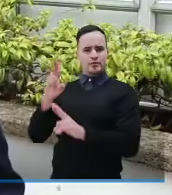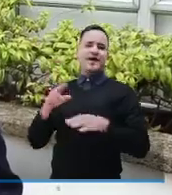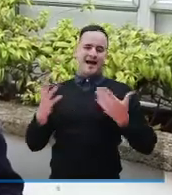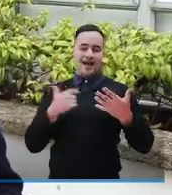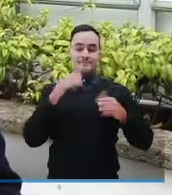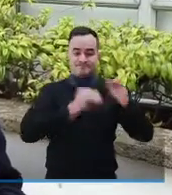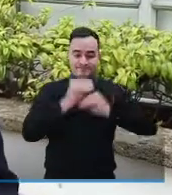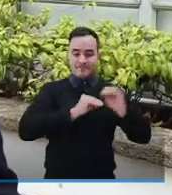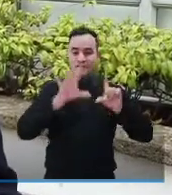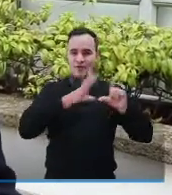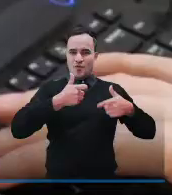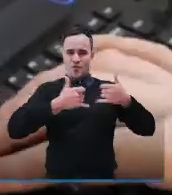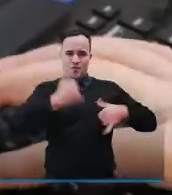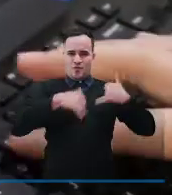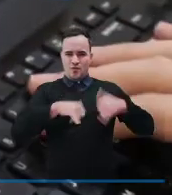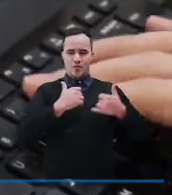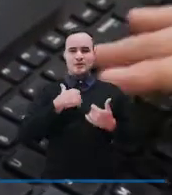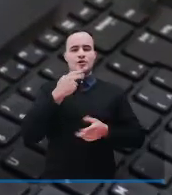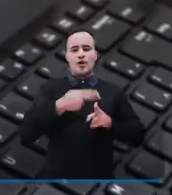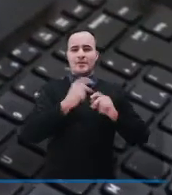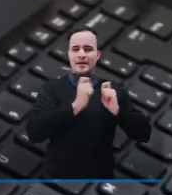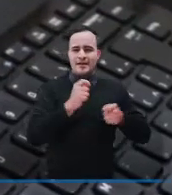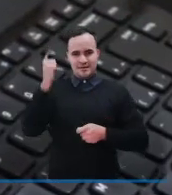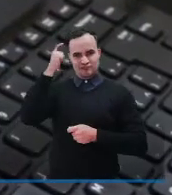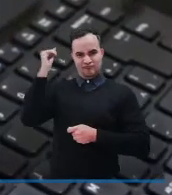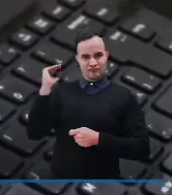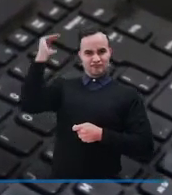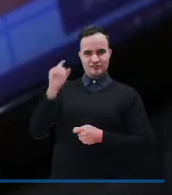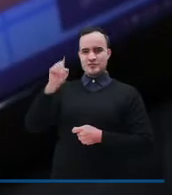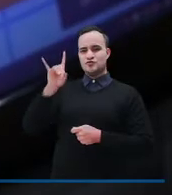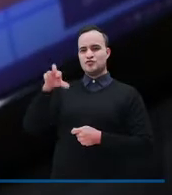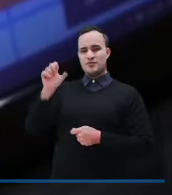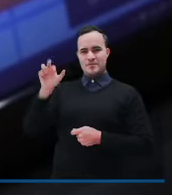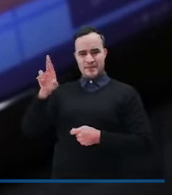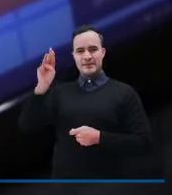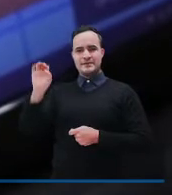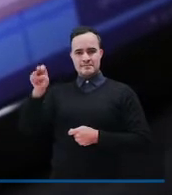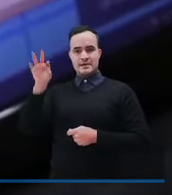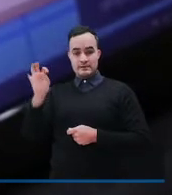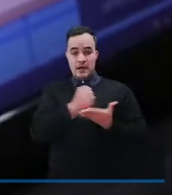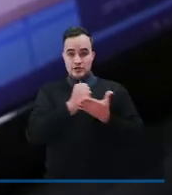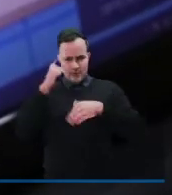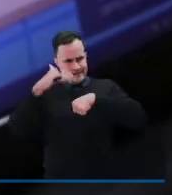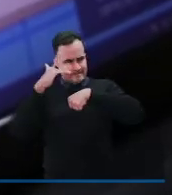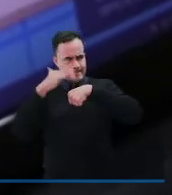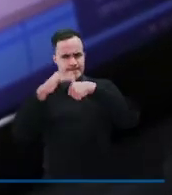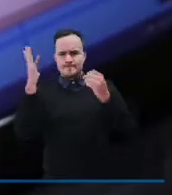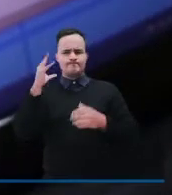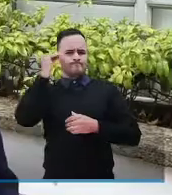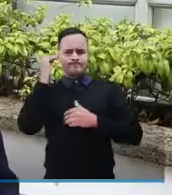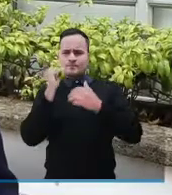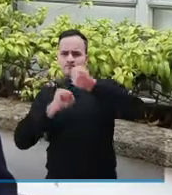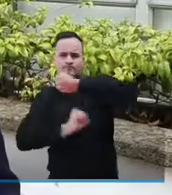a través de un videojuego llamado Supermente, que estimula los procesos cognitivos básicos para